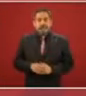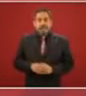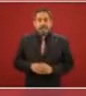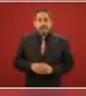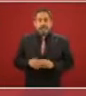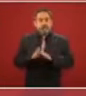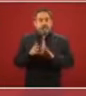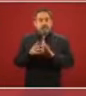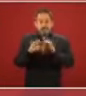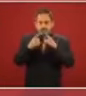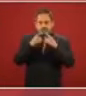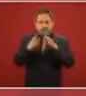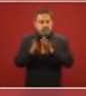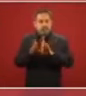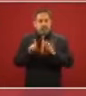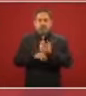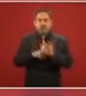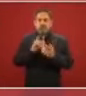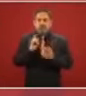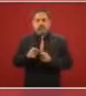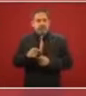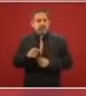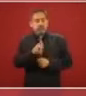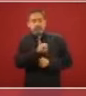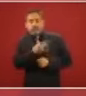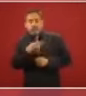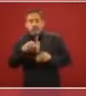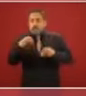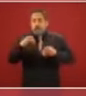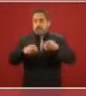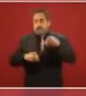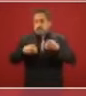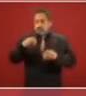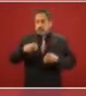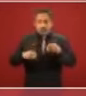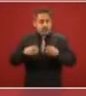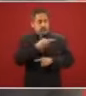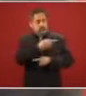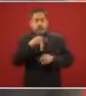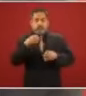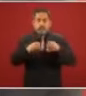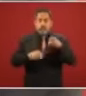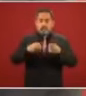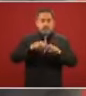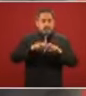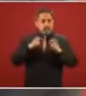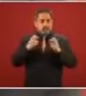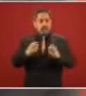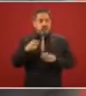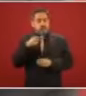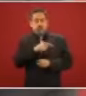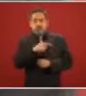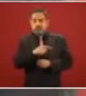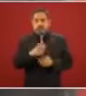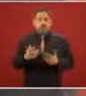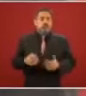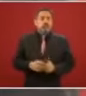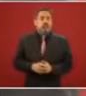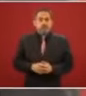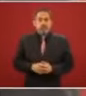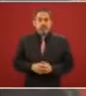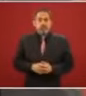cuando analizamos de cómo actúan jueces y magistrados que